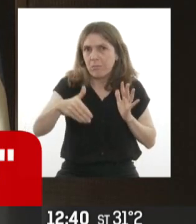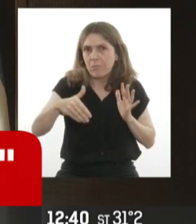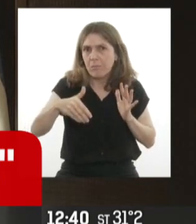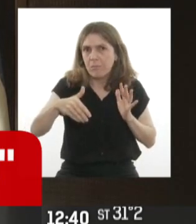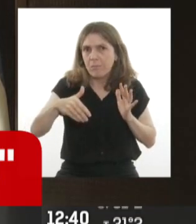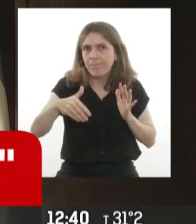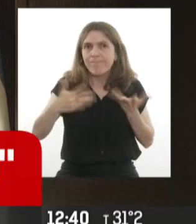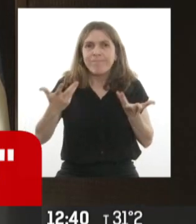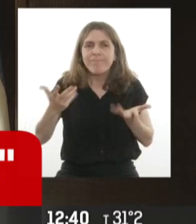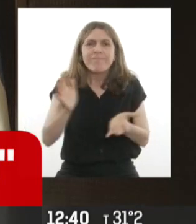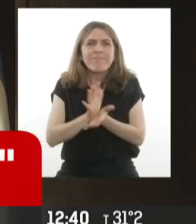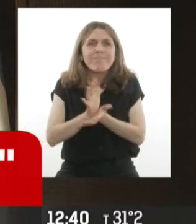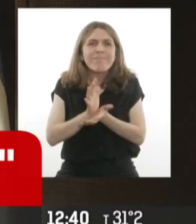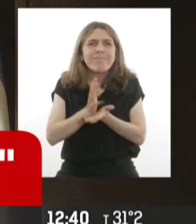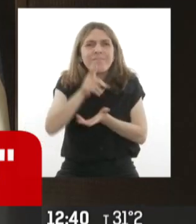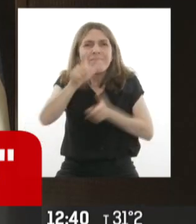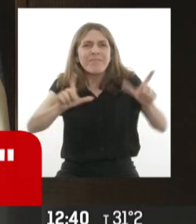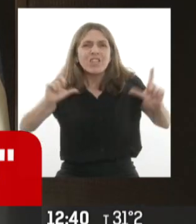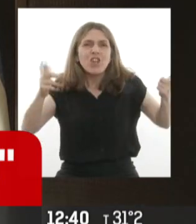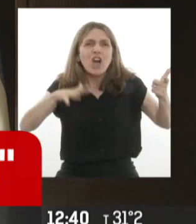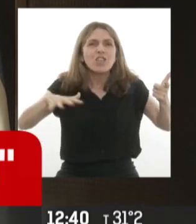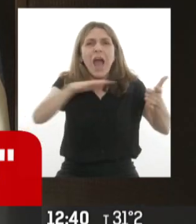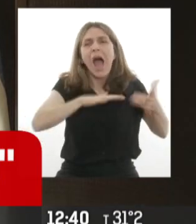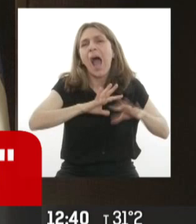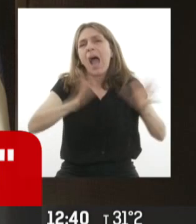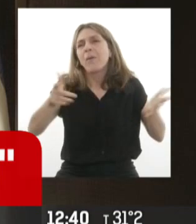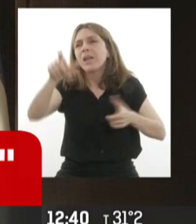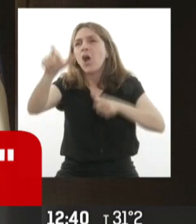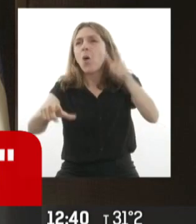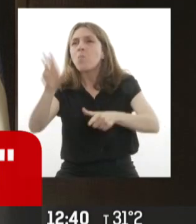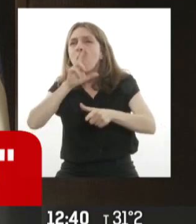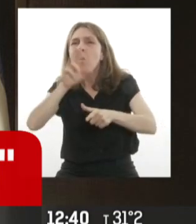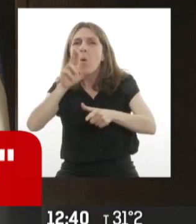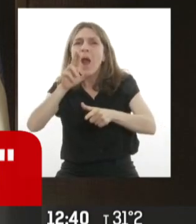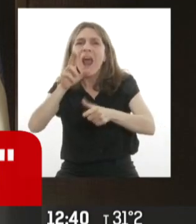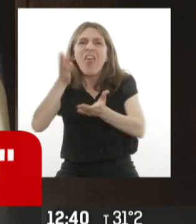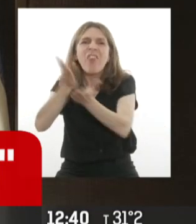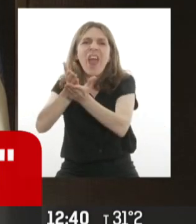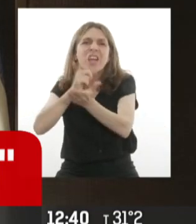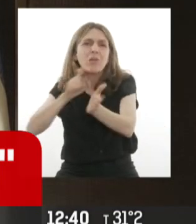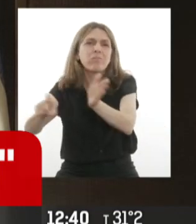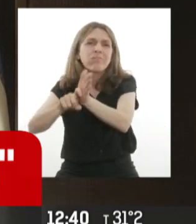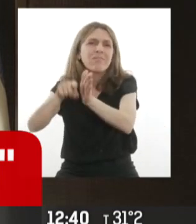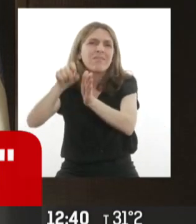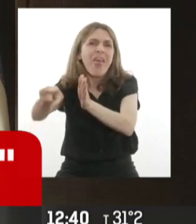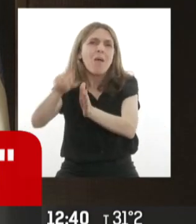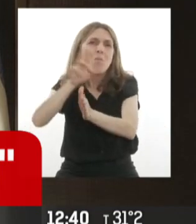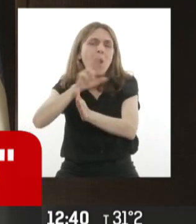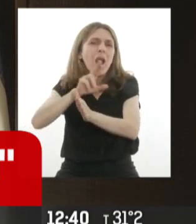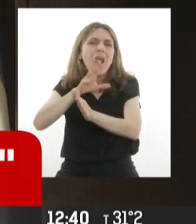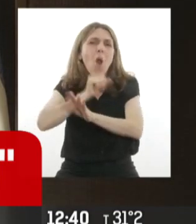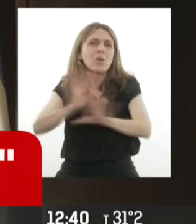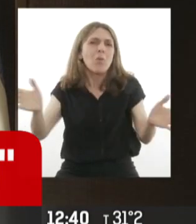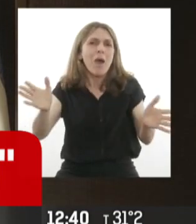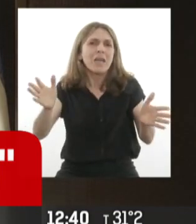donde no se aguanta más que la mujer no tenga los mismos derechos que el hombre. Que las mujeres tengan los mismos derechos